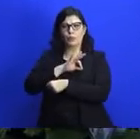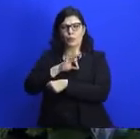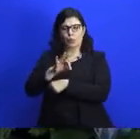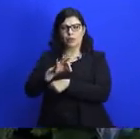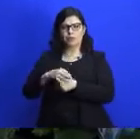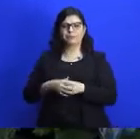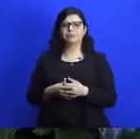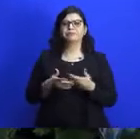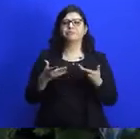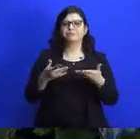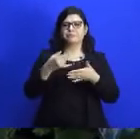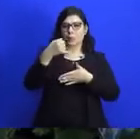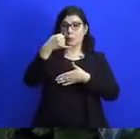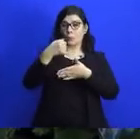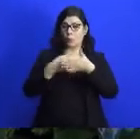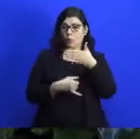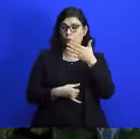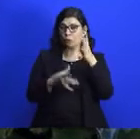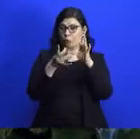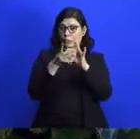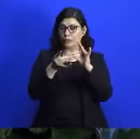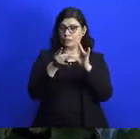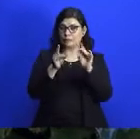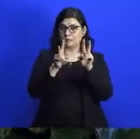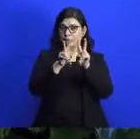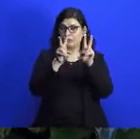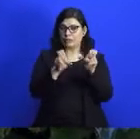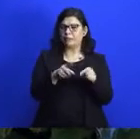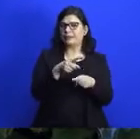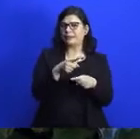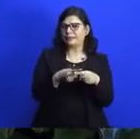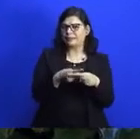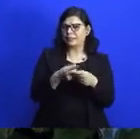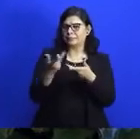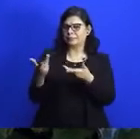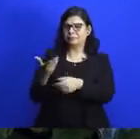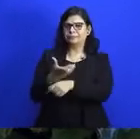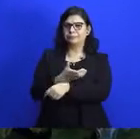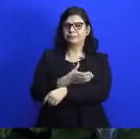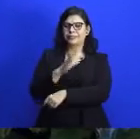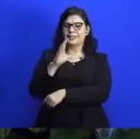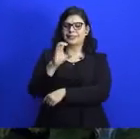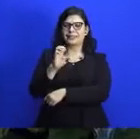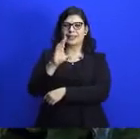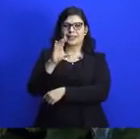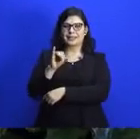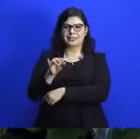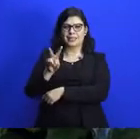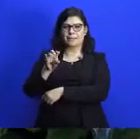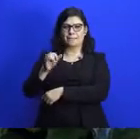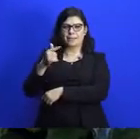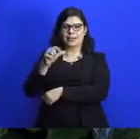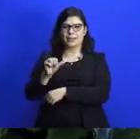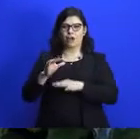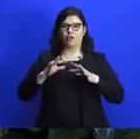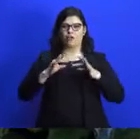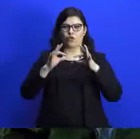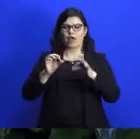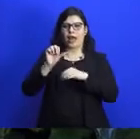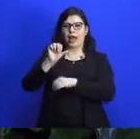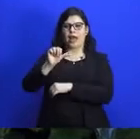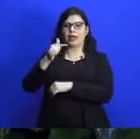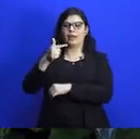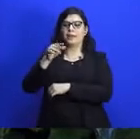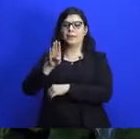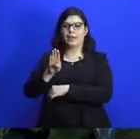Y para profundizar más al respecto sobre este tema, nos va a acompañar Ceci de la Vega, cofundadora de AGB